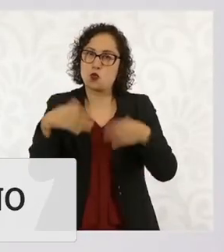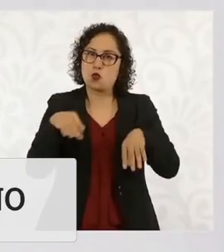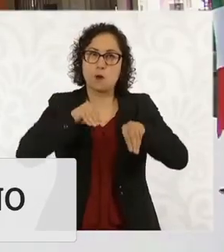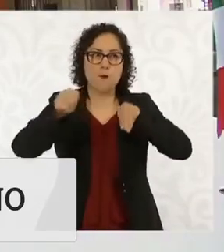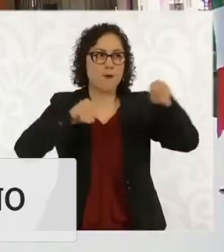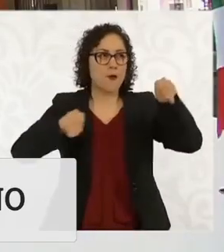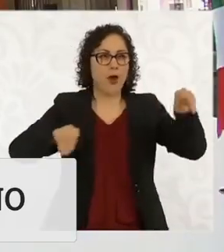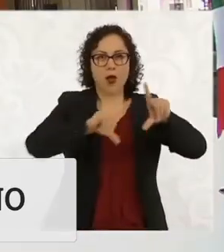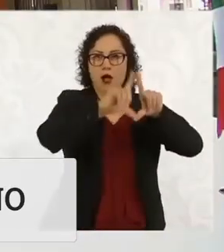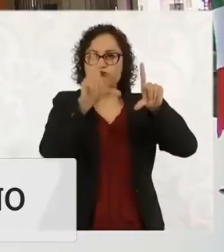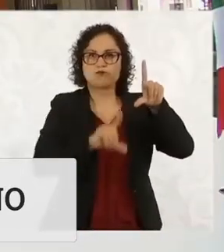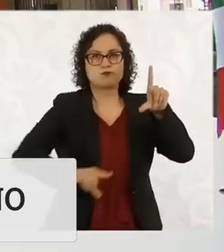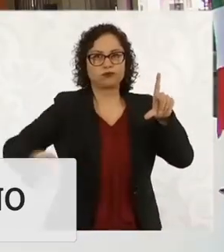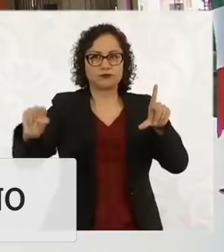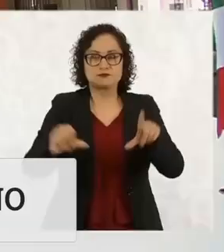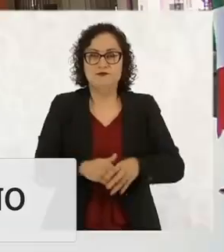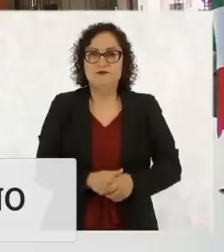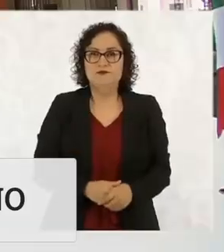República.